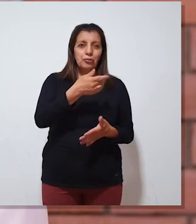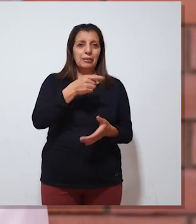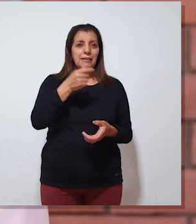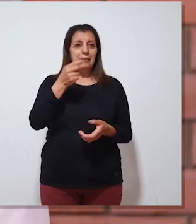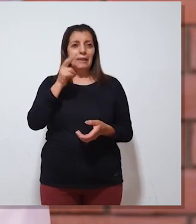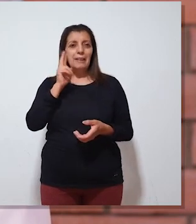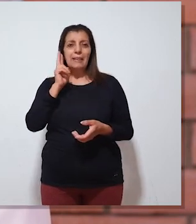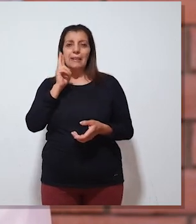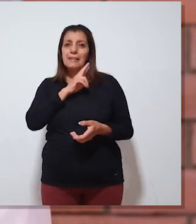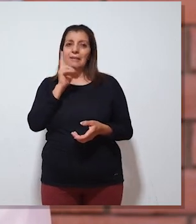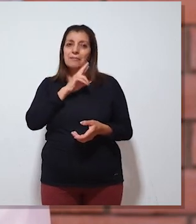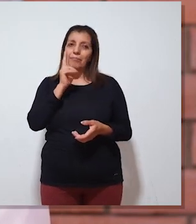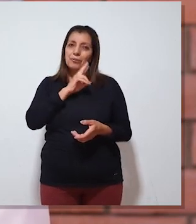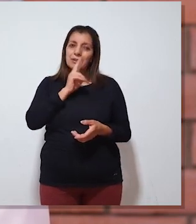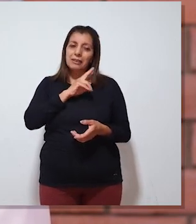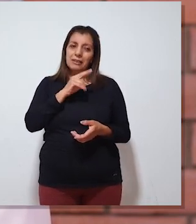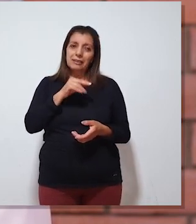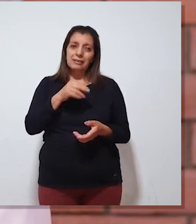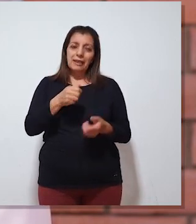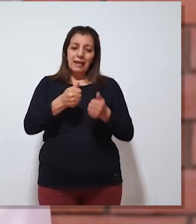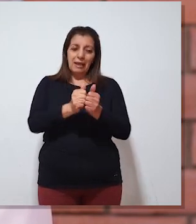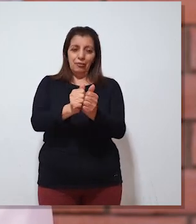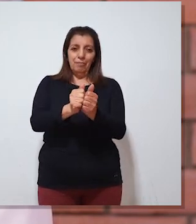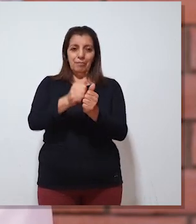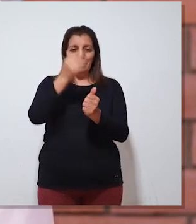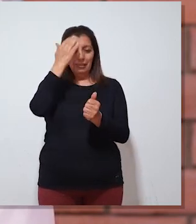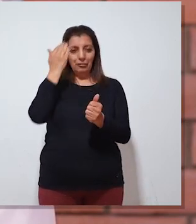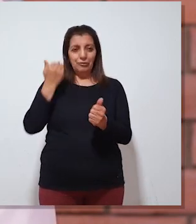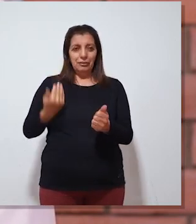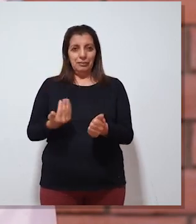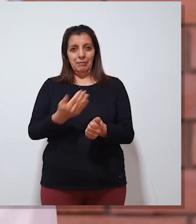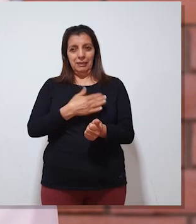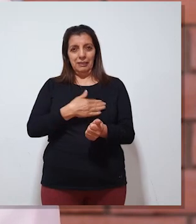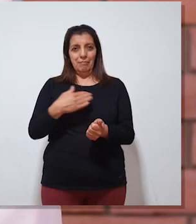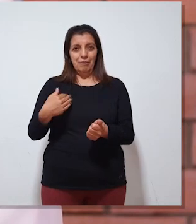experiencia porque fueron las primeras en aprender del Maestro a manifestar la fidelidad